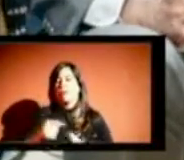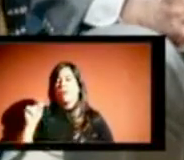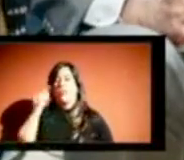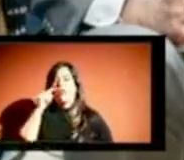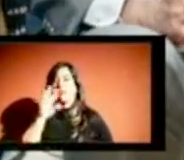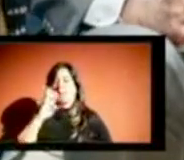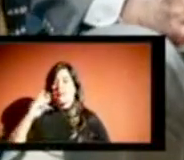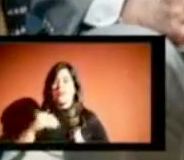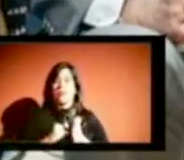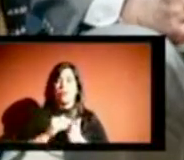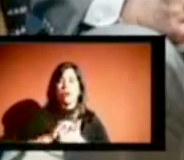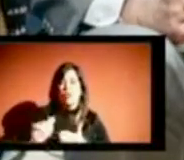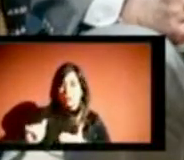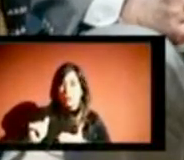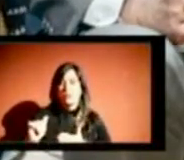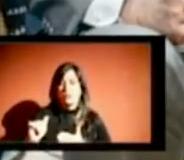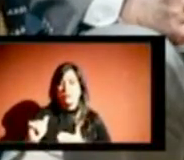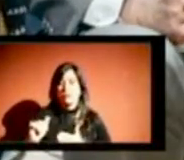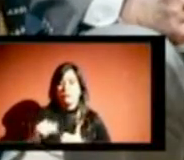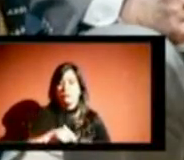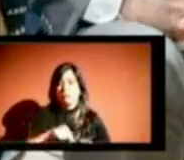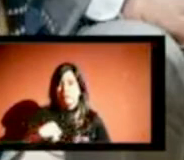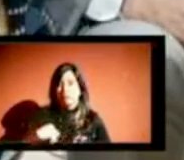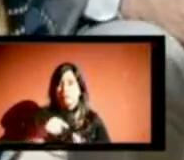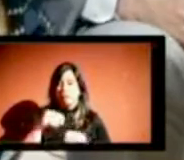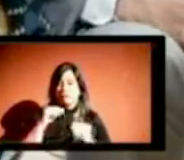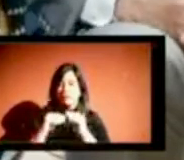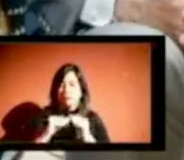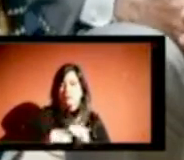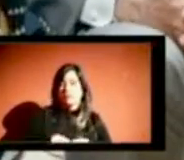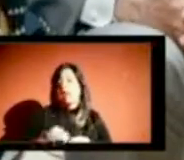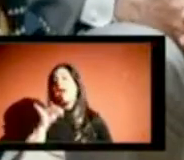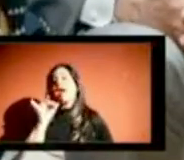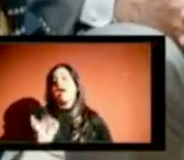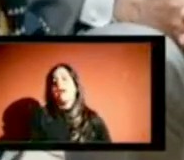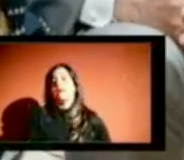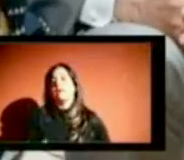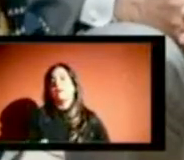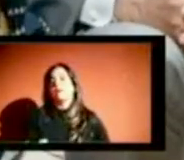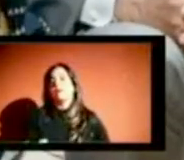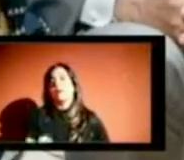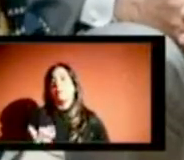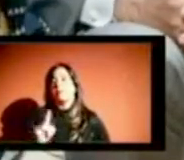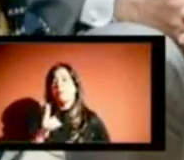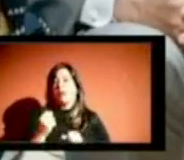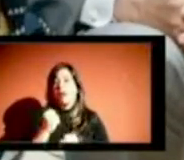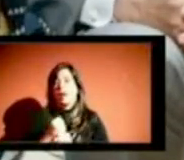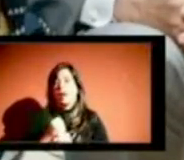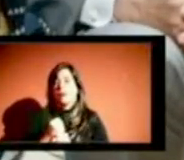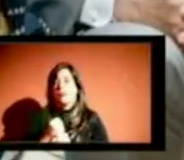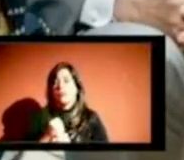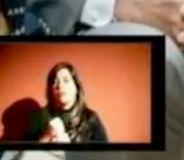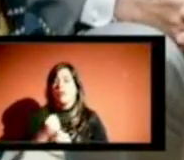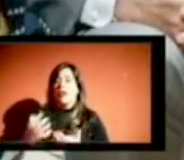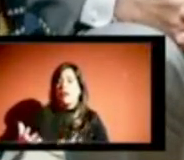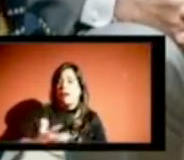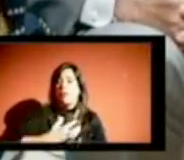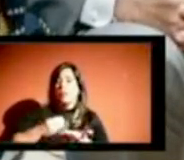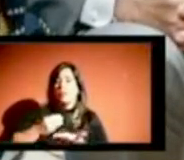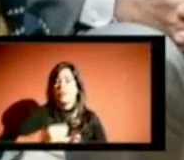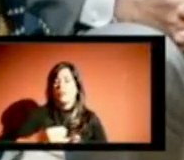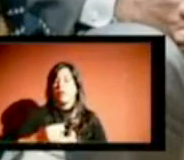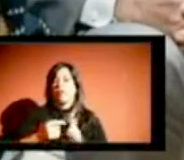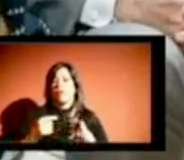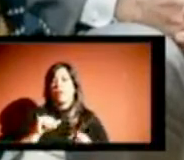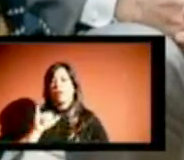unos $60 millones. Así las cosas, ya tan solo en el primer año en cuanto a incremento en recaudo a nivel de